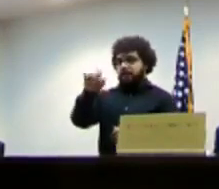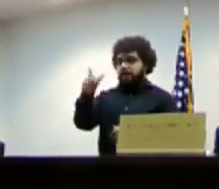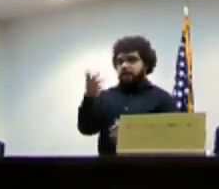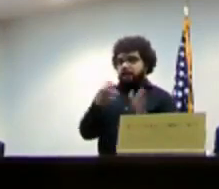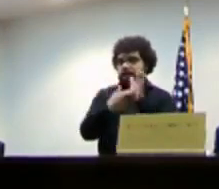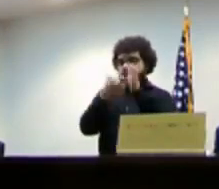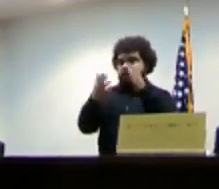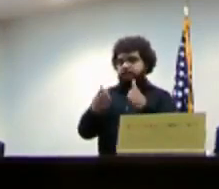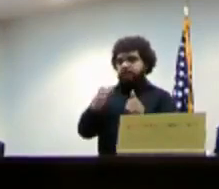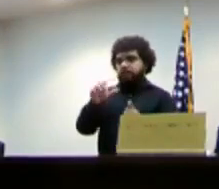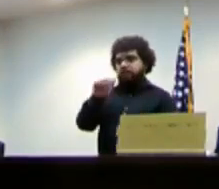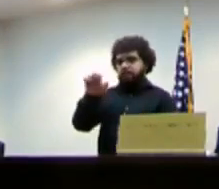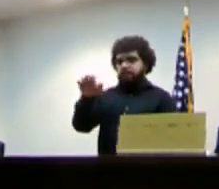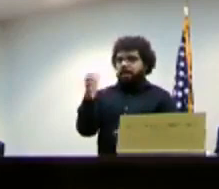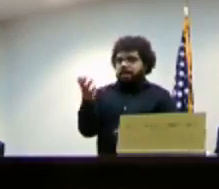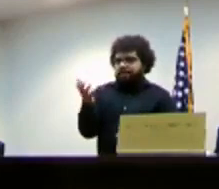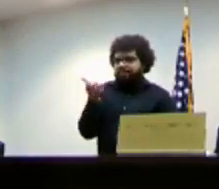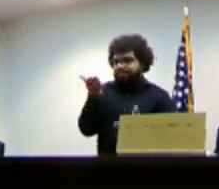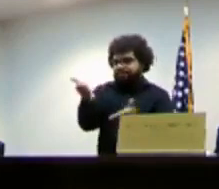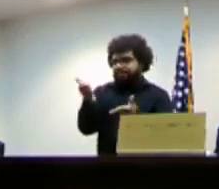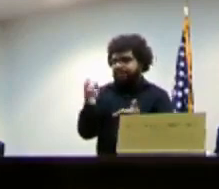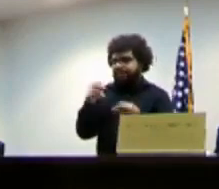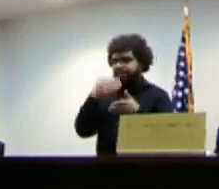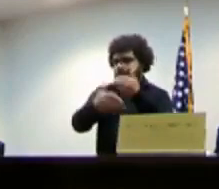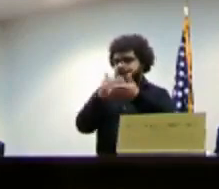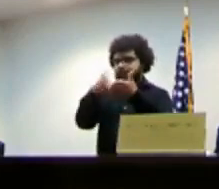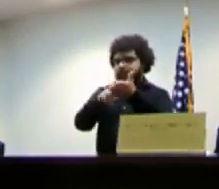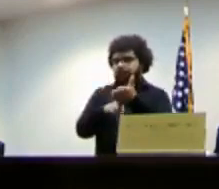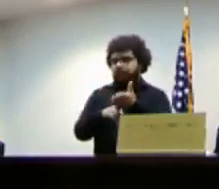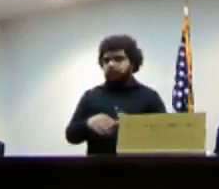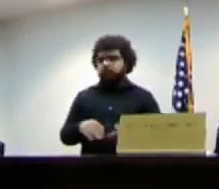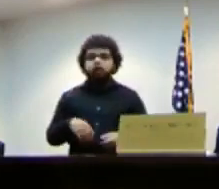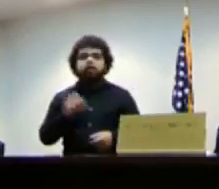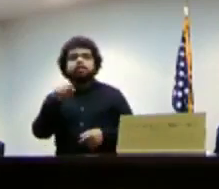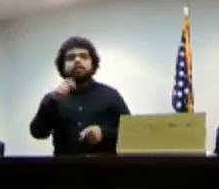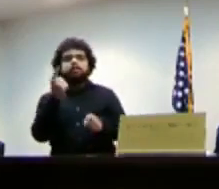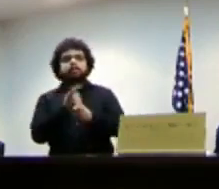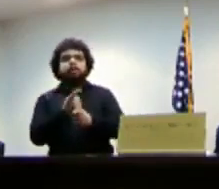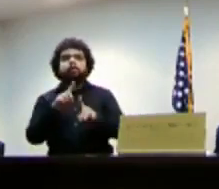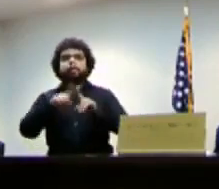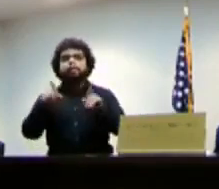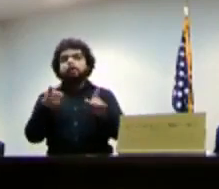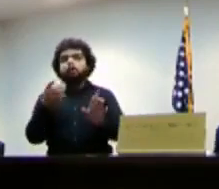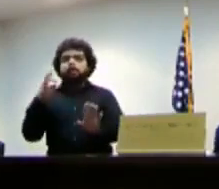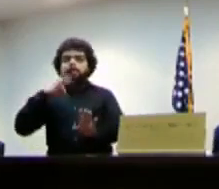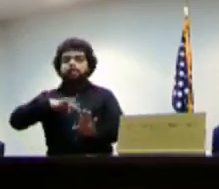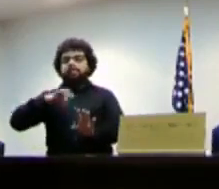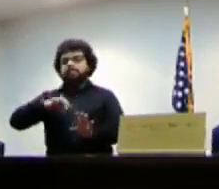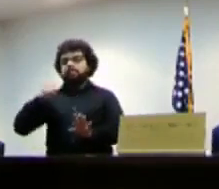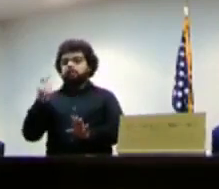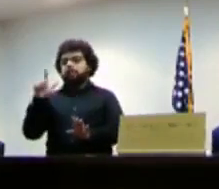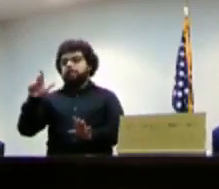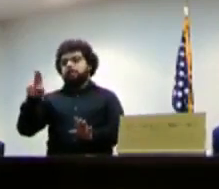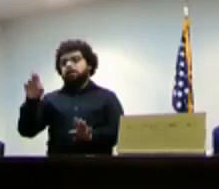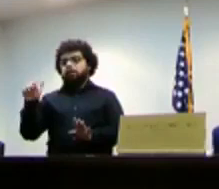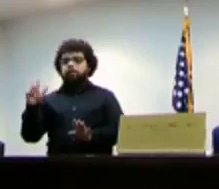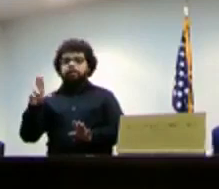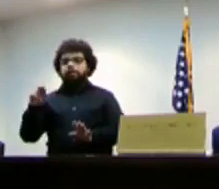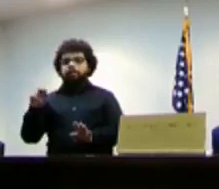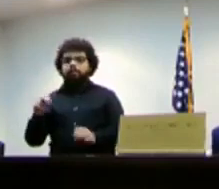Yo estuve representando a la autoridad, ¿correcto? Lo de leonino no estoy de acuerdo. Claro, yo sé que ustedes no están de acuerdo, ninguno.